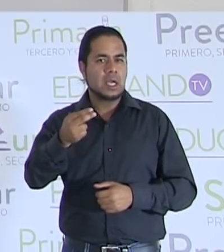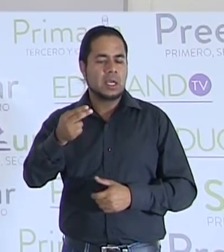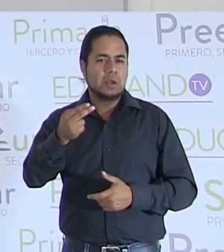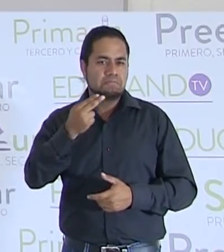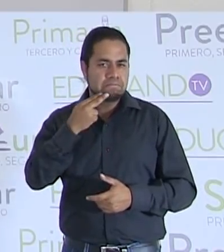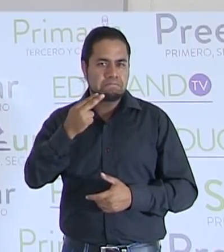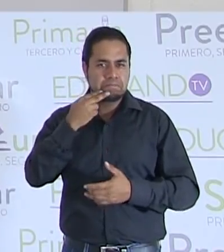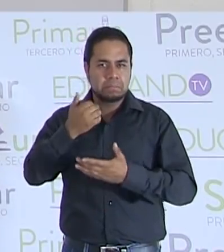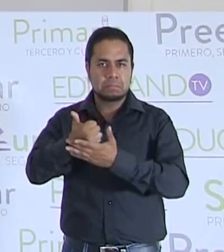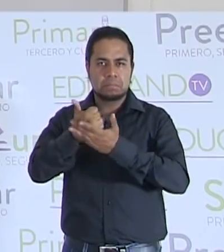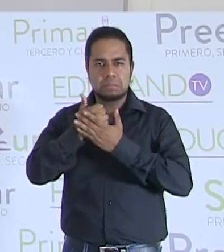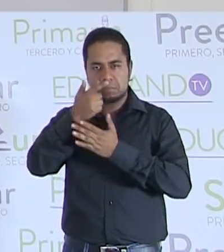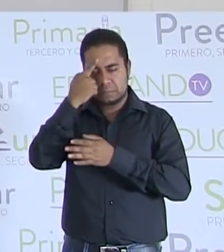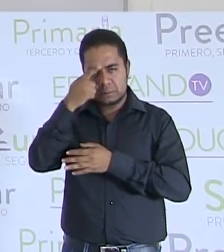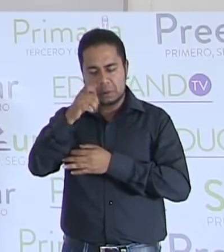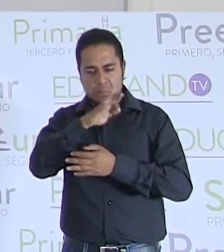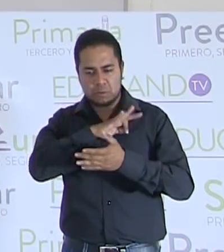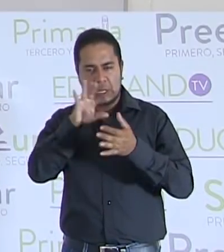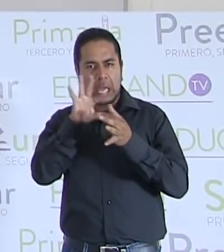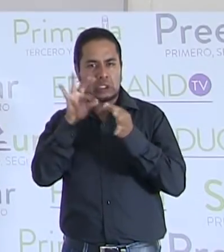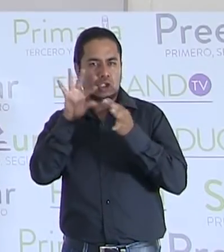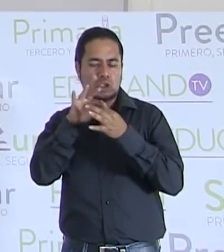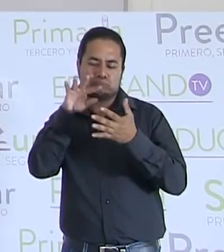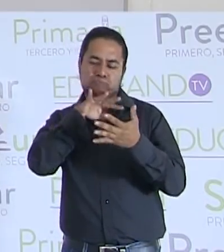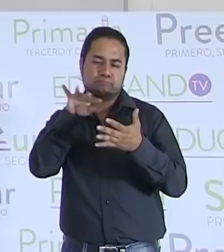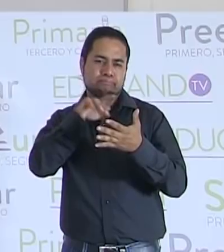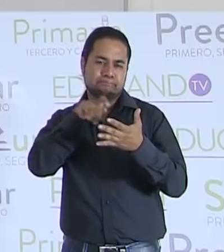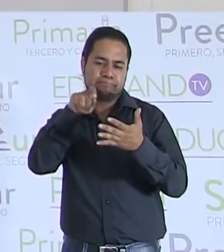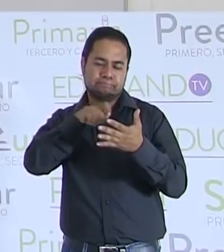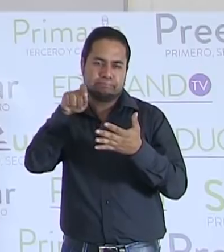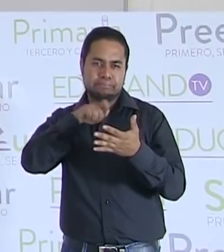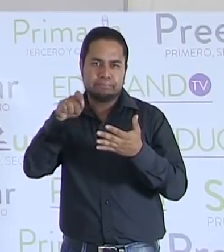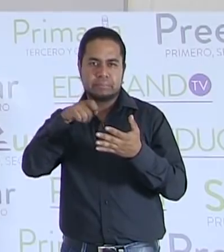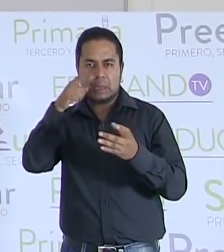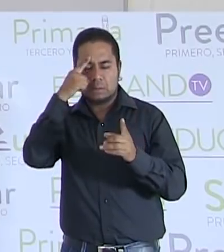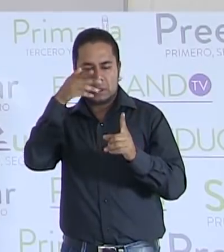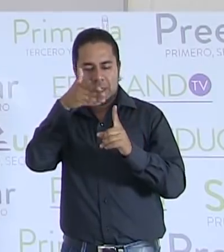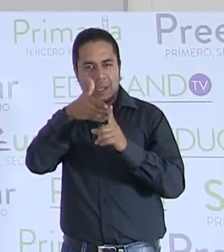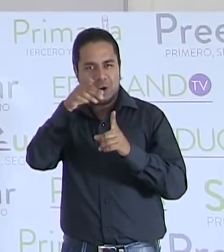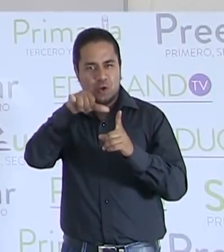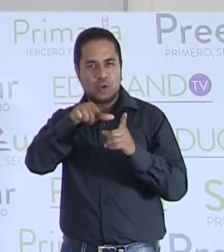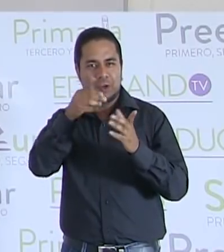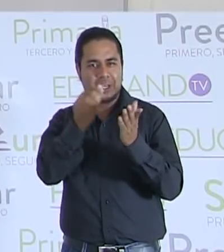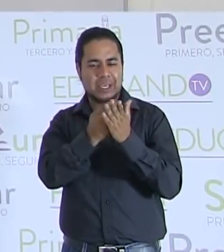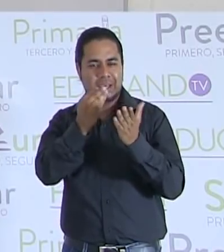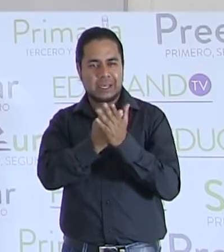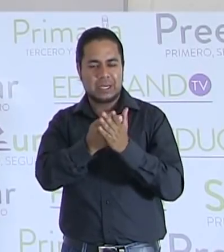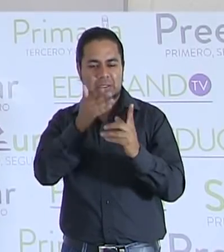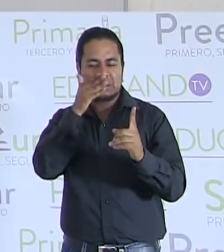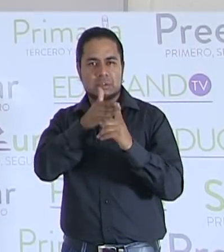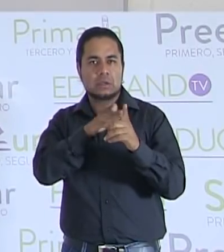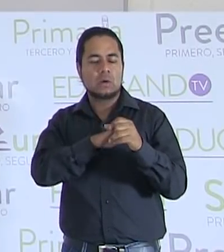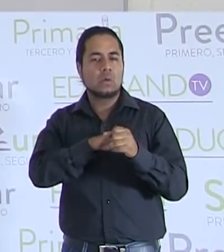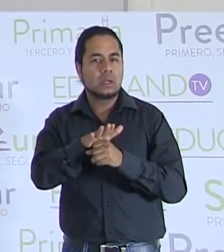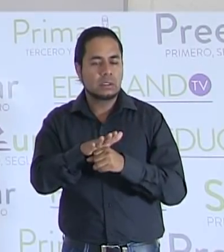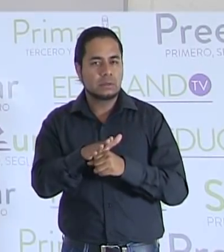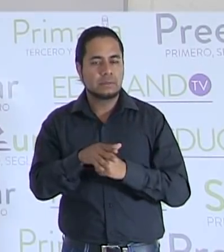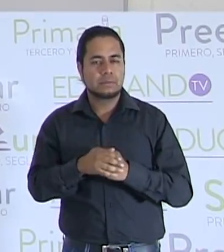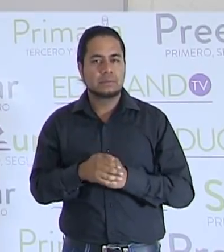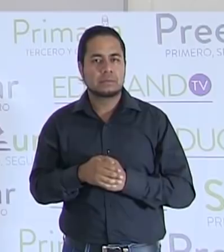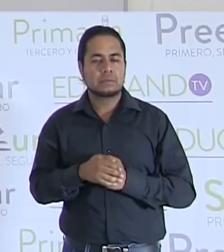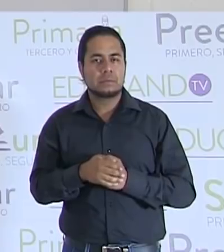ayuda para escribir narraciones. El objetivo de toda esta clase del día de hoy es que